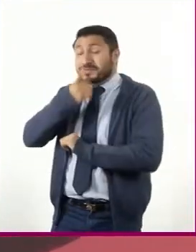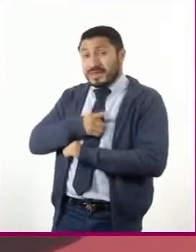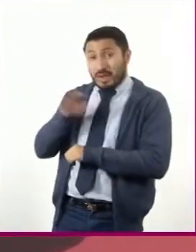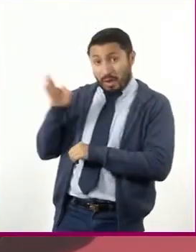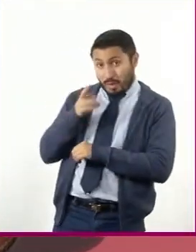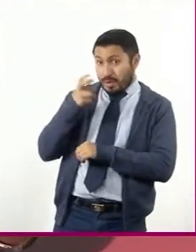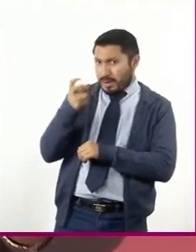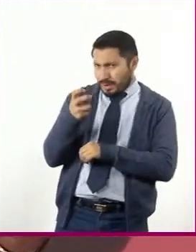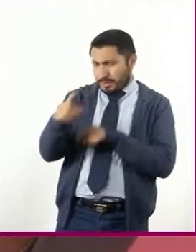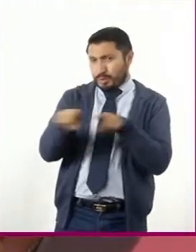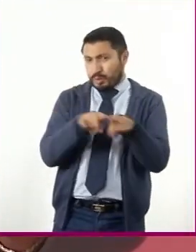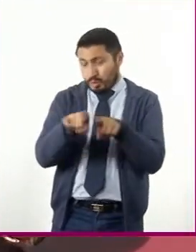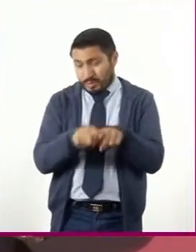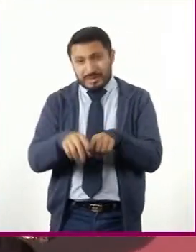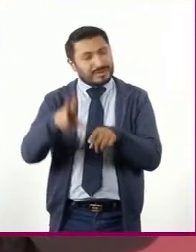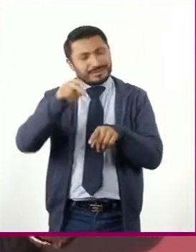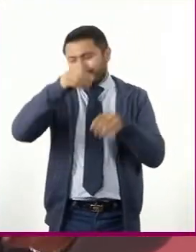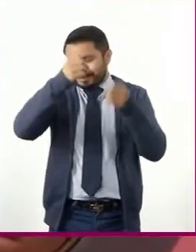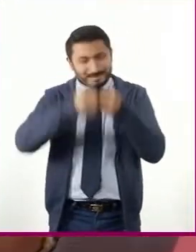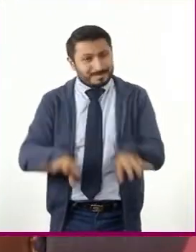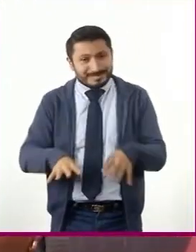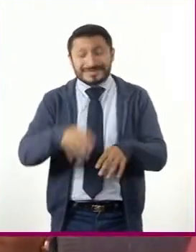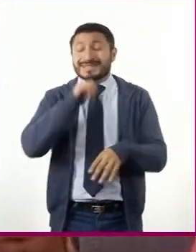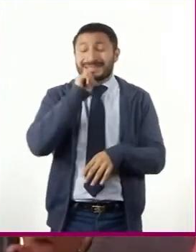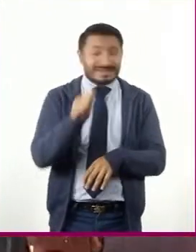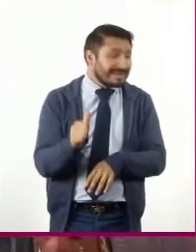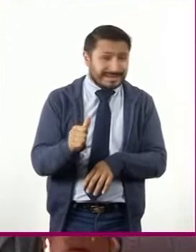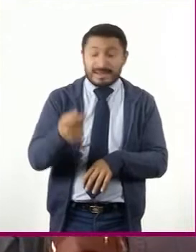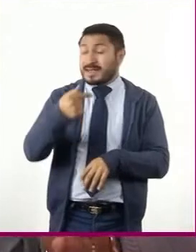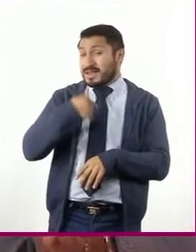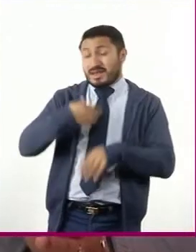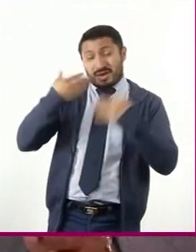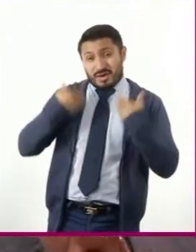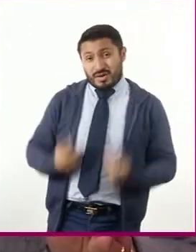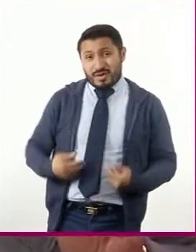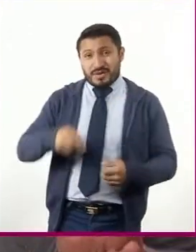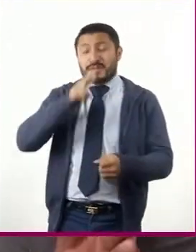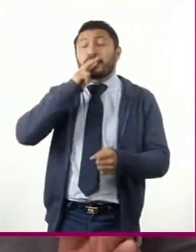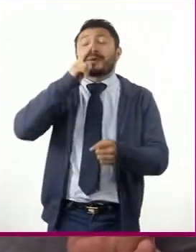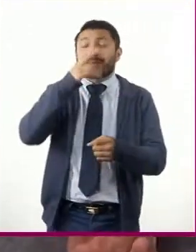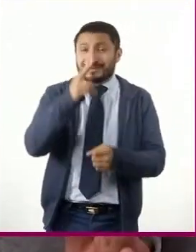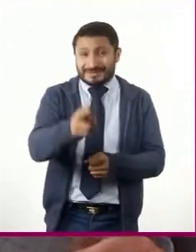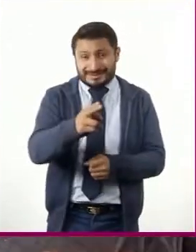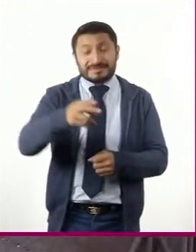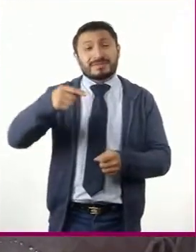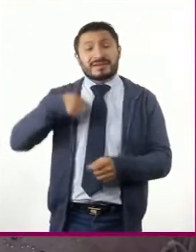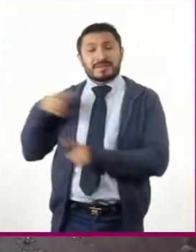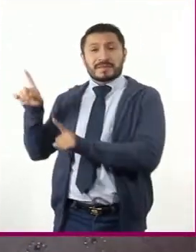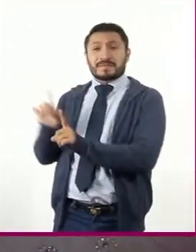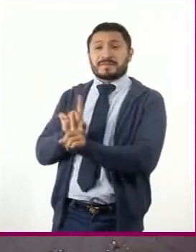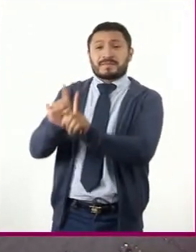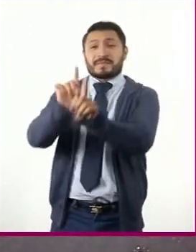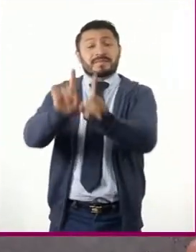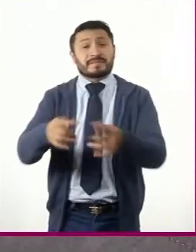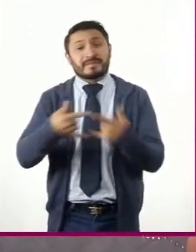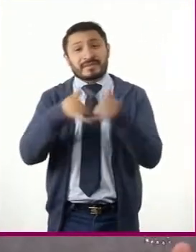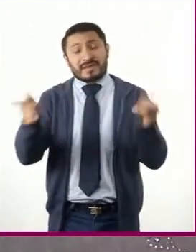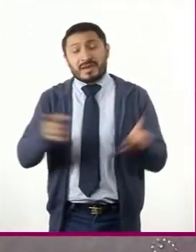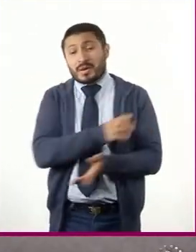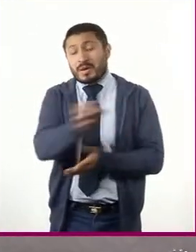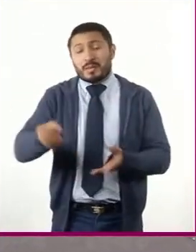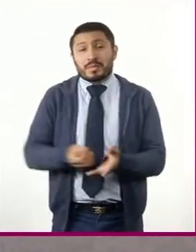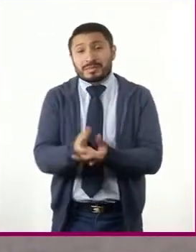fuera, hermano, no perdiérades vos nada. Yo, sin la responder, la seguí hasta que salimos de la huerta.